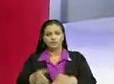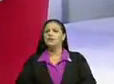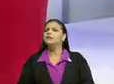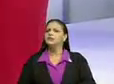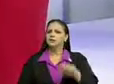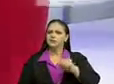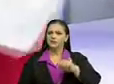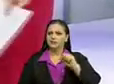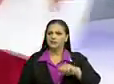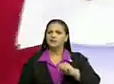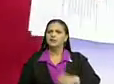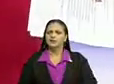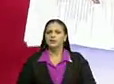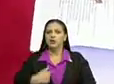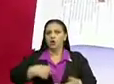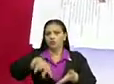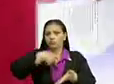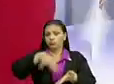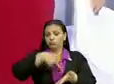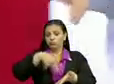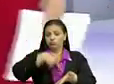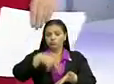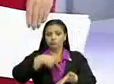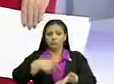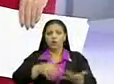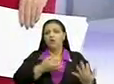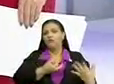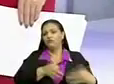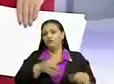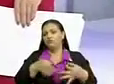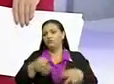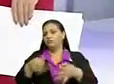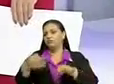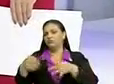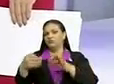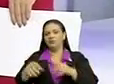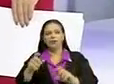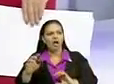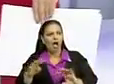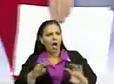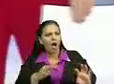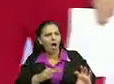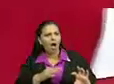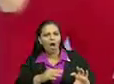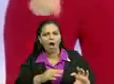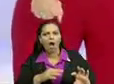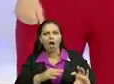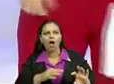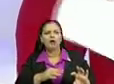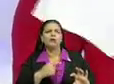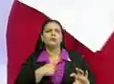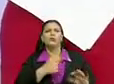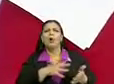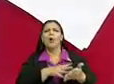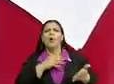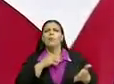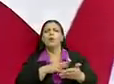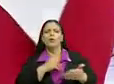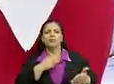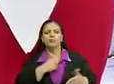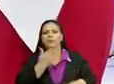se me van. Pues. Ya se van, porque ya lo han aprendido por televisión. Todo. Exacto. O sea, de lo bueno poco. Qué lindo tema.